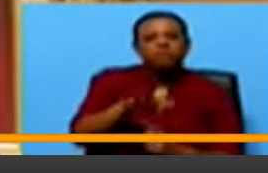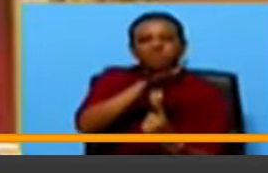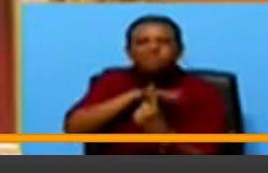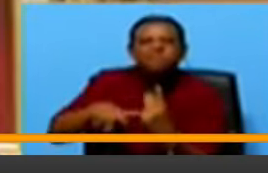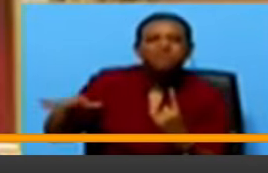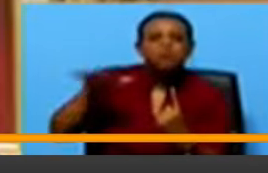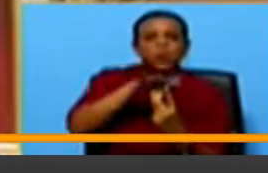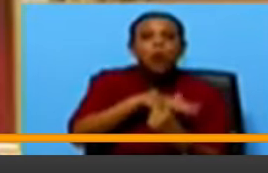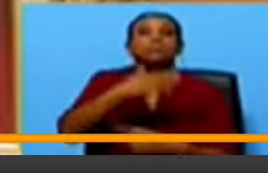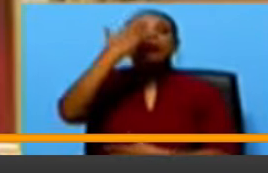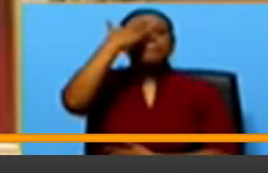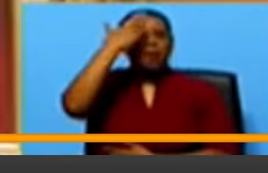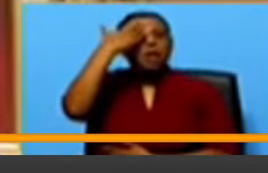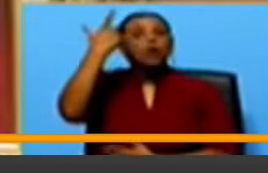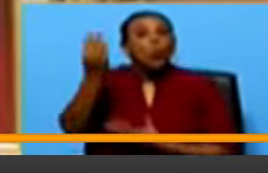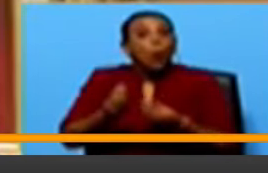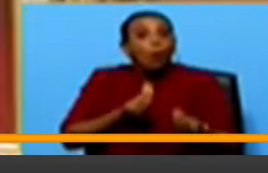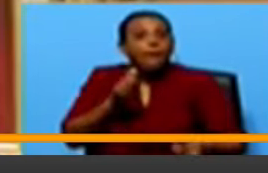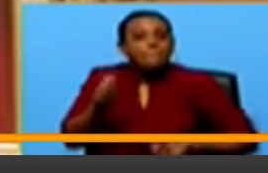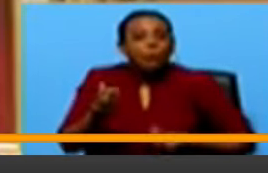Y hemos sabido